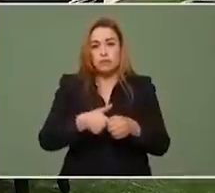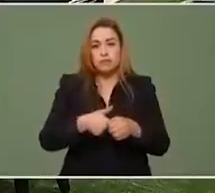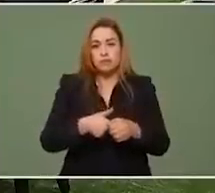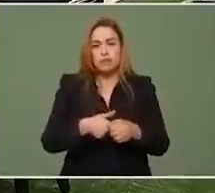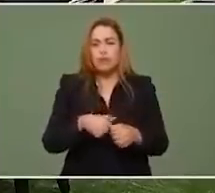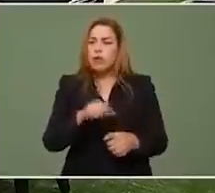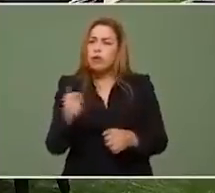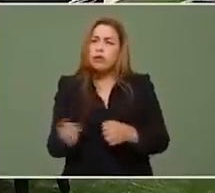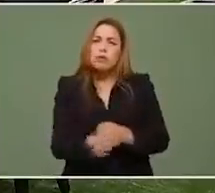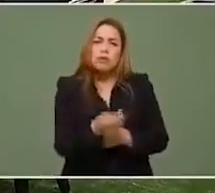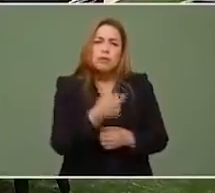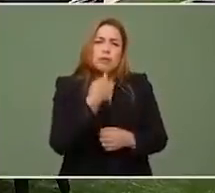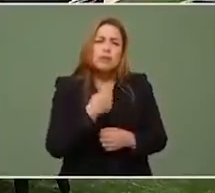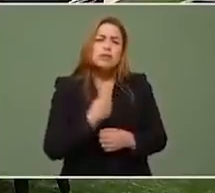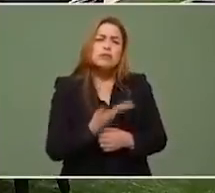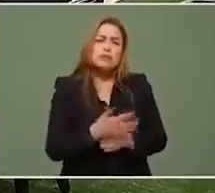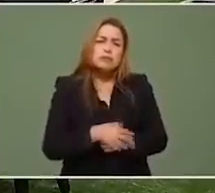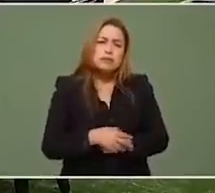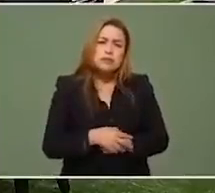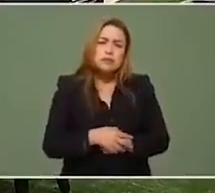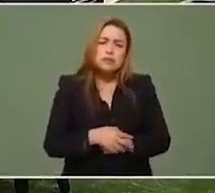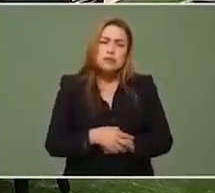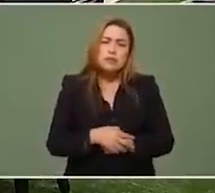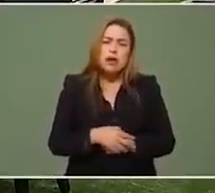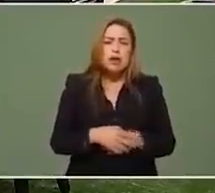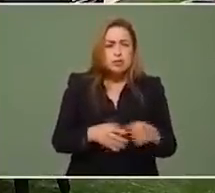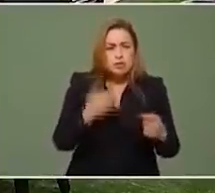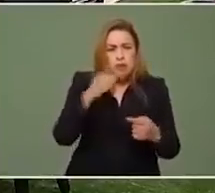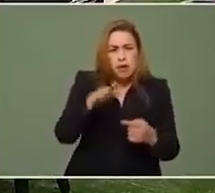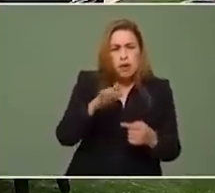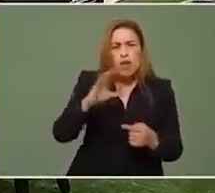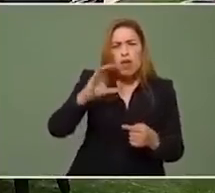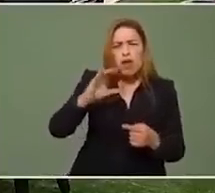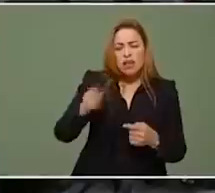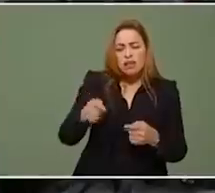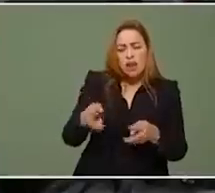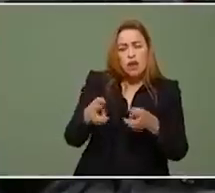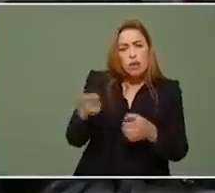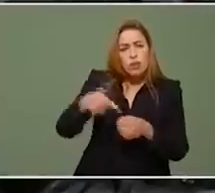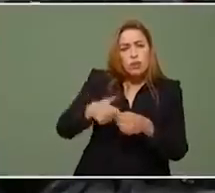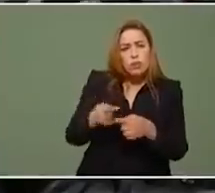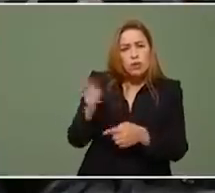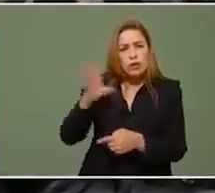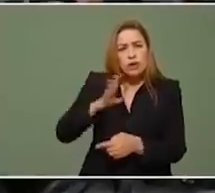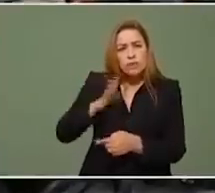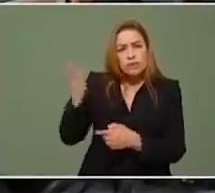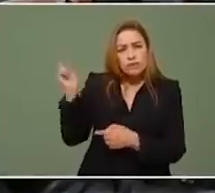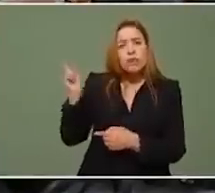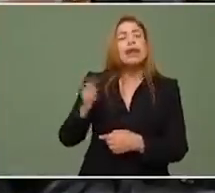cosa lo de huauchinango tenemos información miren continúa